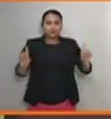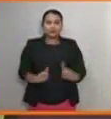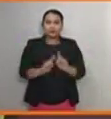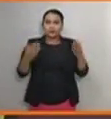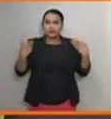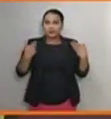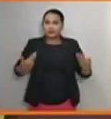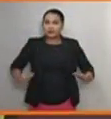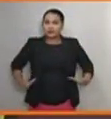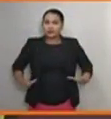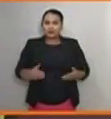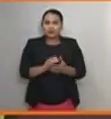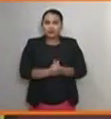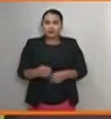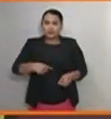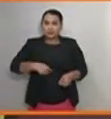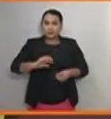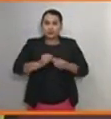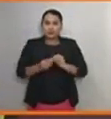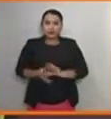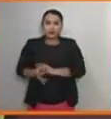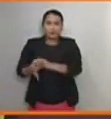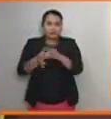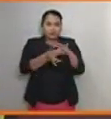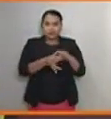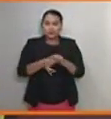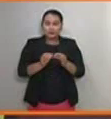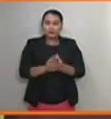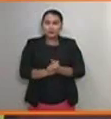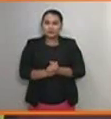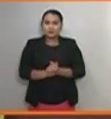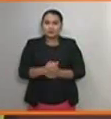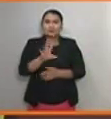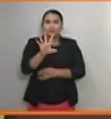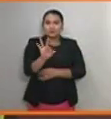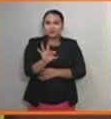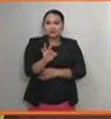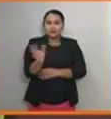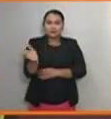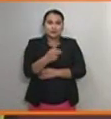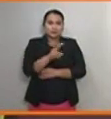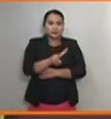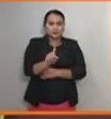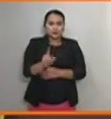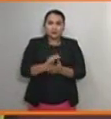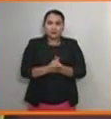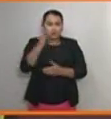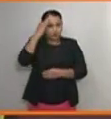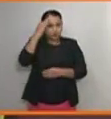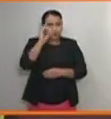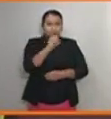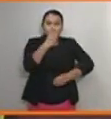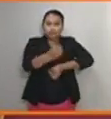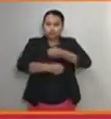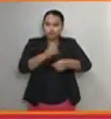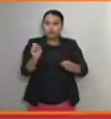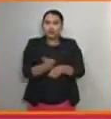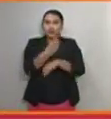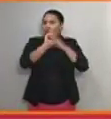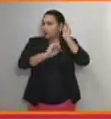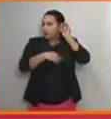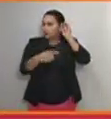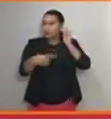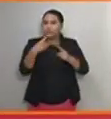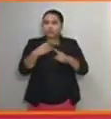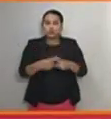podemos ubicar en la barriga. Y los números que lo relacionan son el 19 y el 21. Conoceremos la esfera ganadora de Multi X. Así que